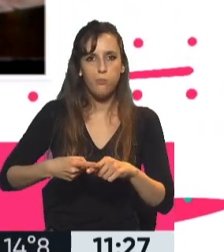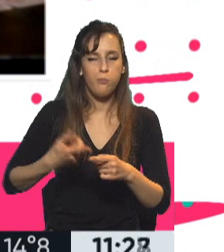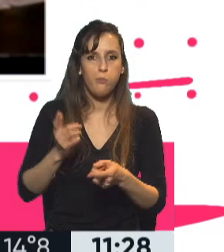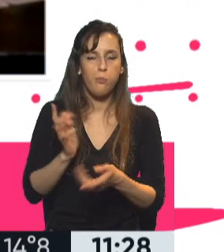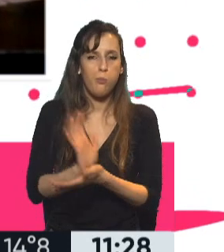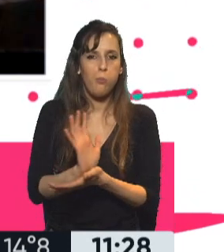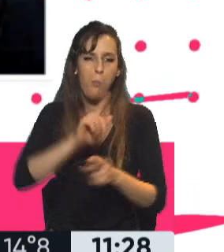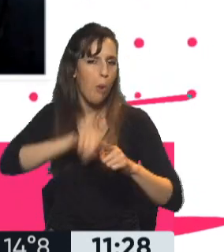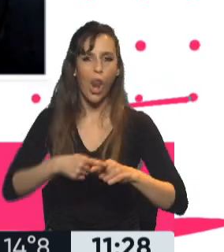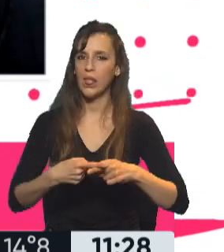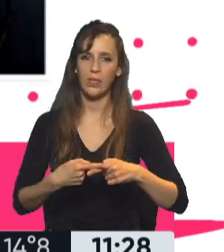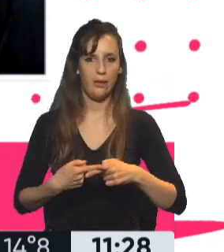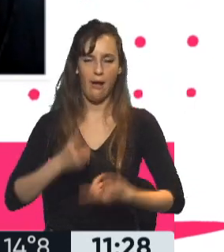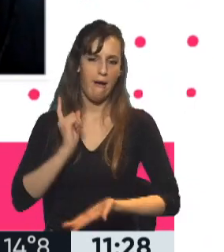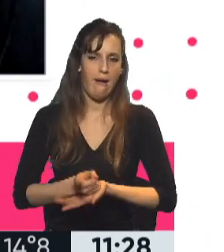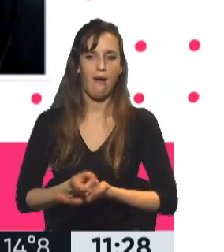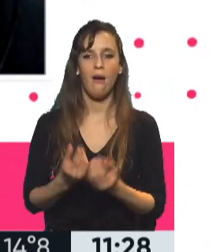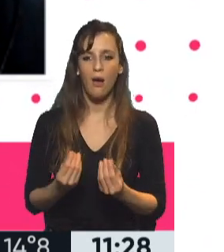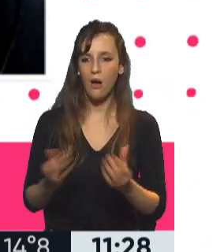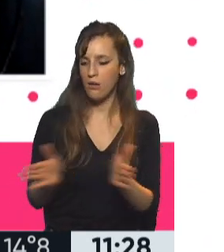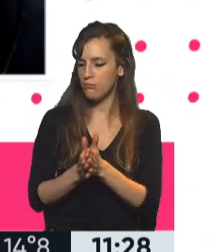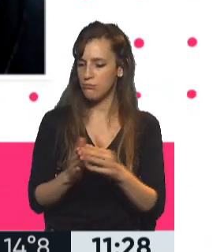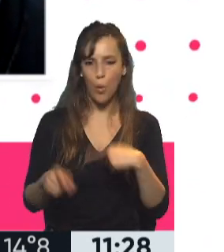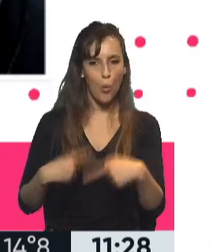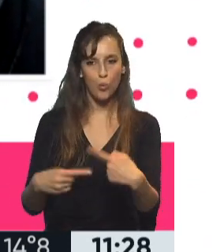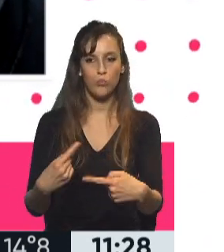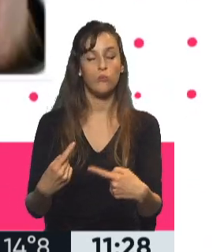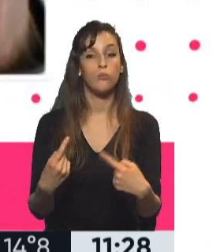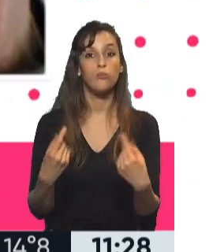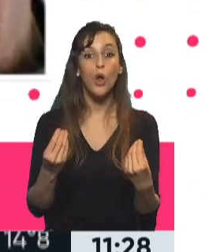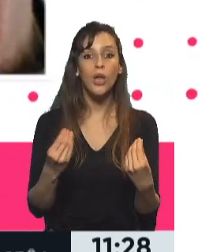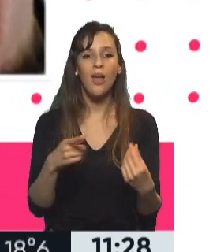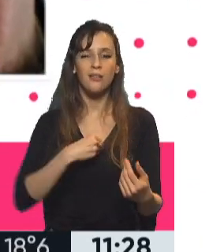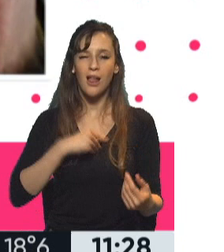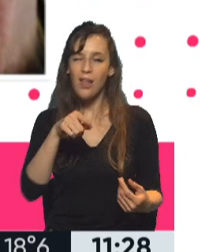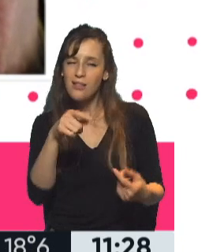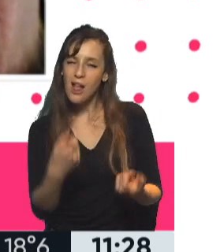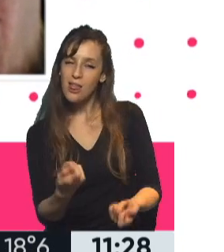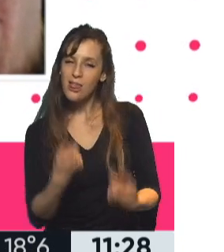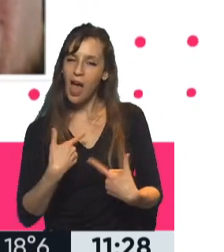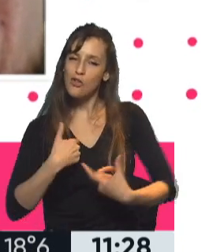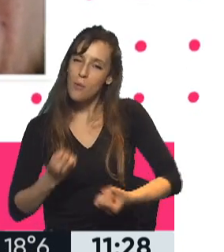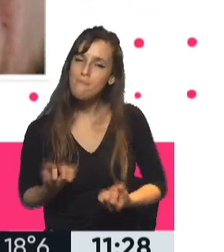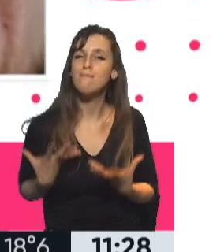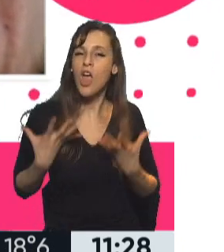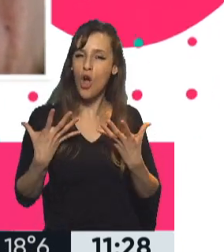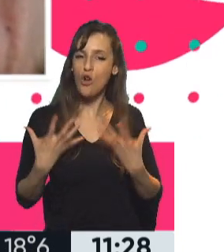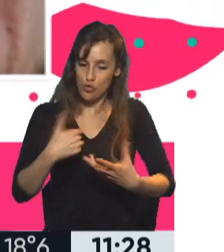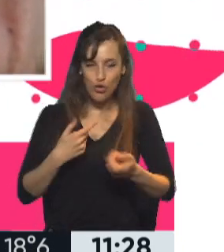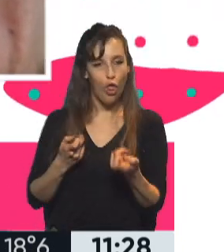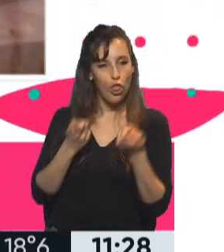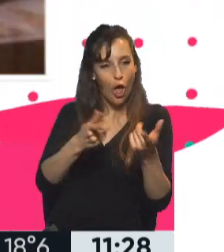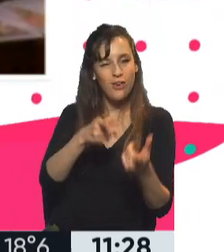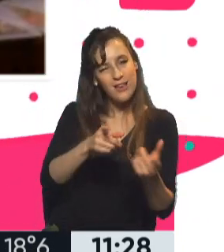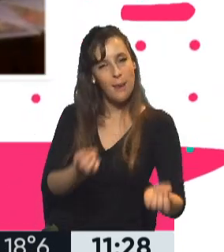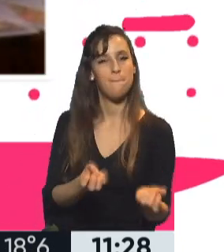sentimos que hay algo en esa otra persona que desde algún lugar nos mejora, desde algún lugar influye